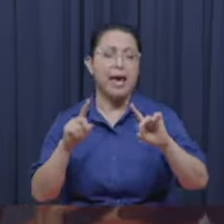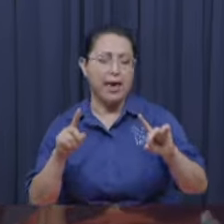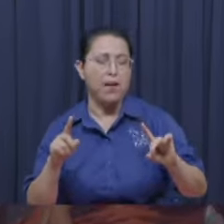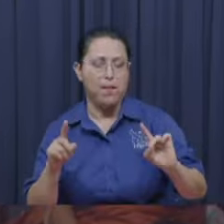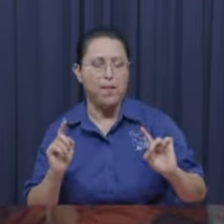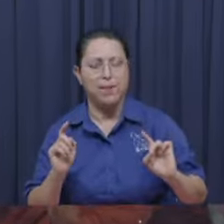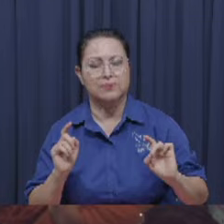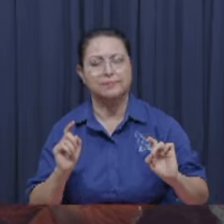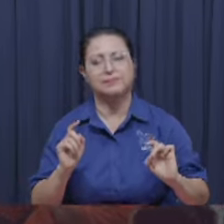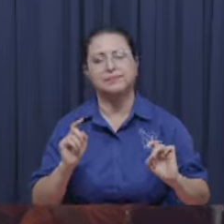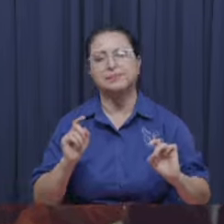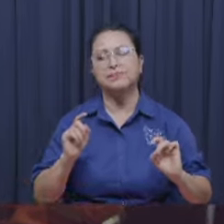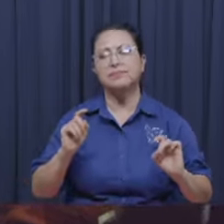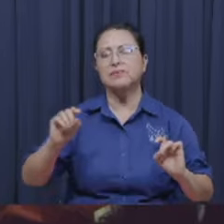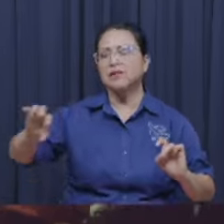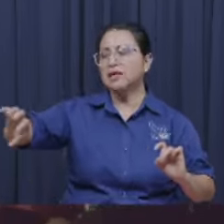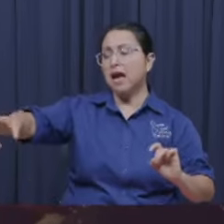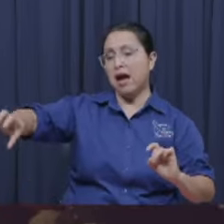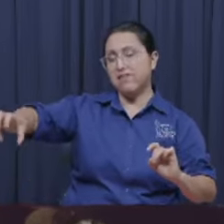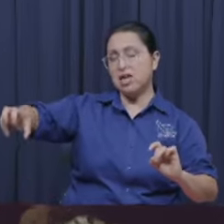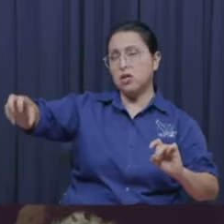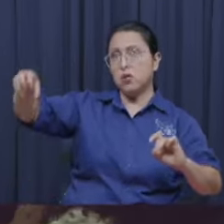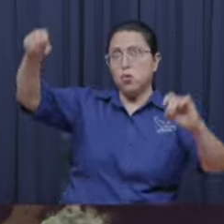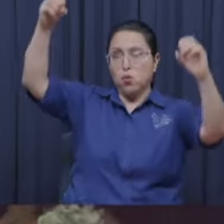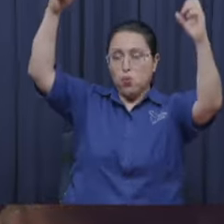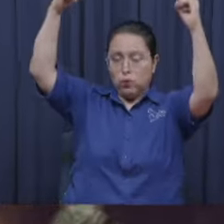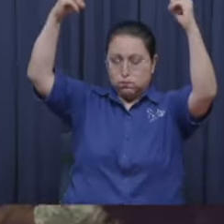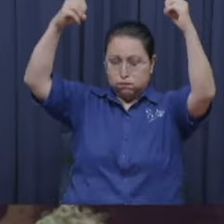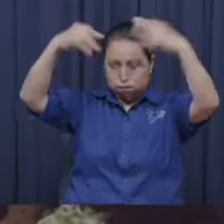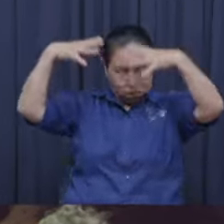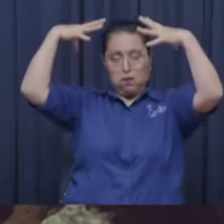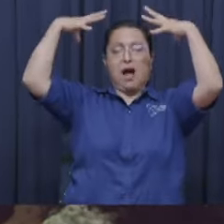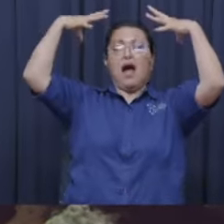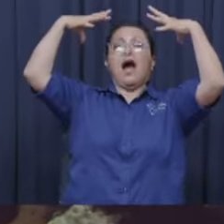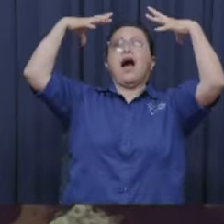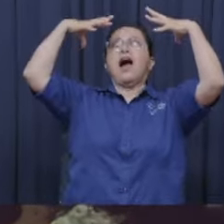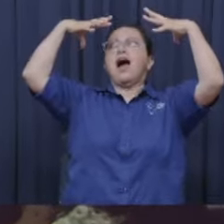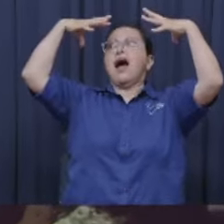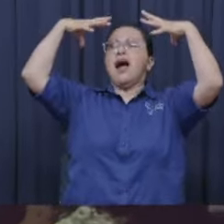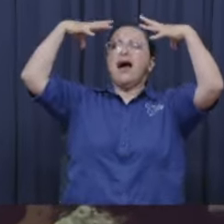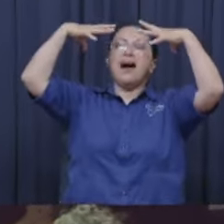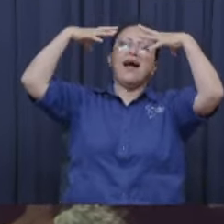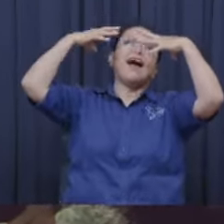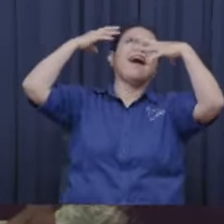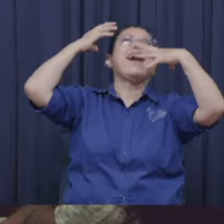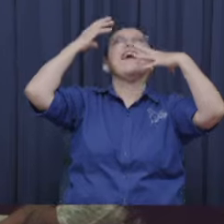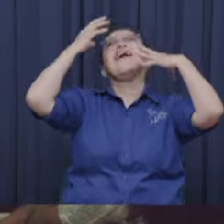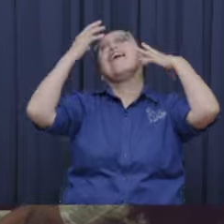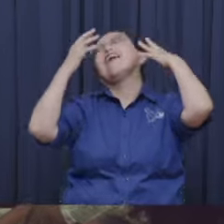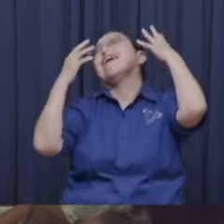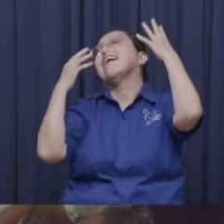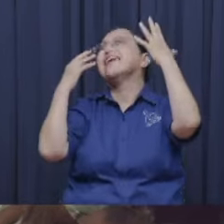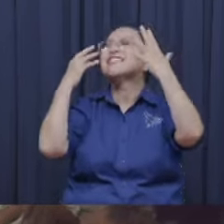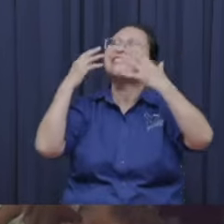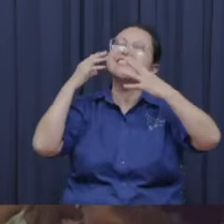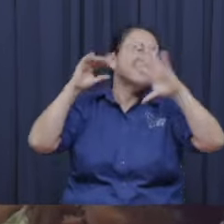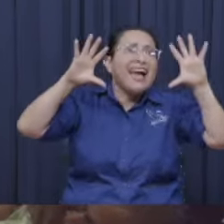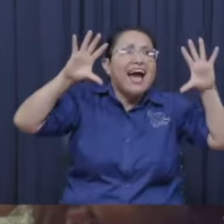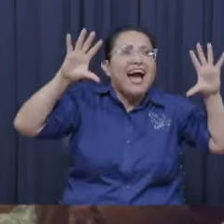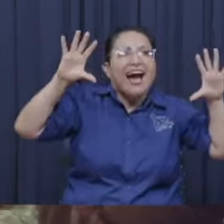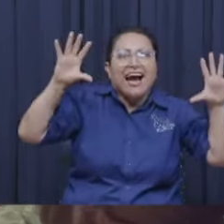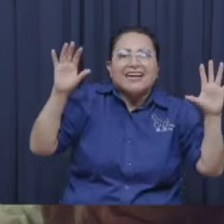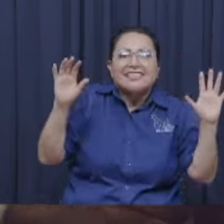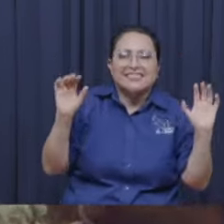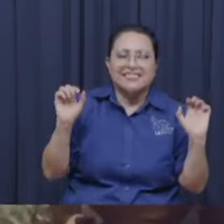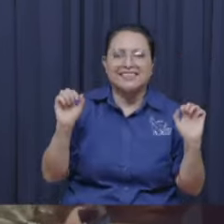va, que cuando está bajo la ducha, ¡pum!, le hace así y te cae aquel chorrón. ¡Ja! Al ratito ya